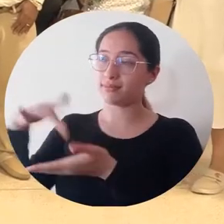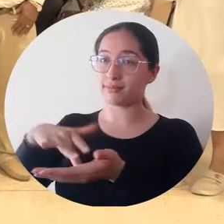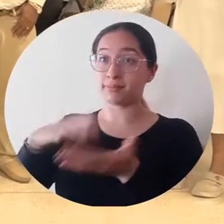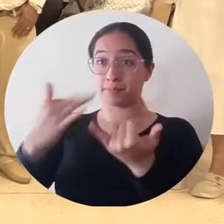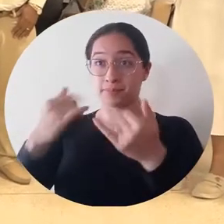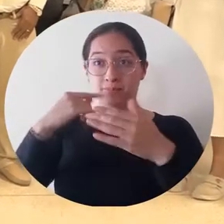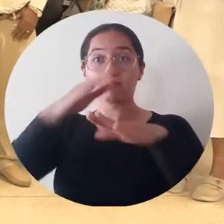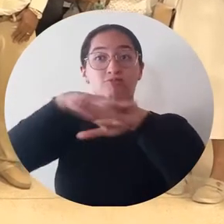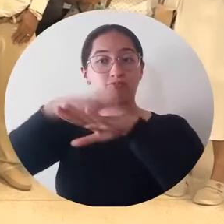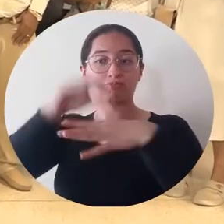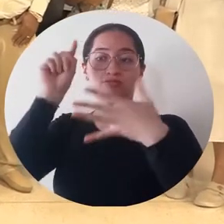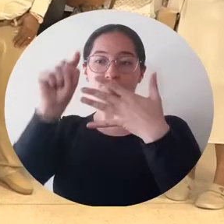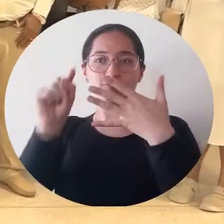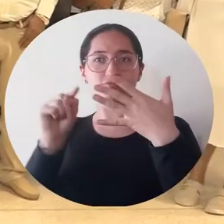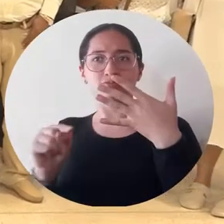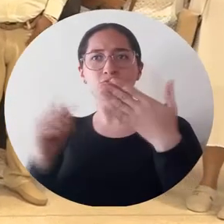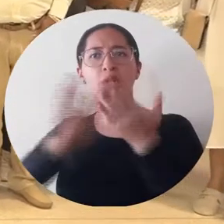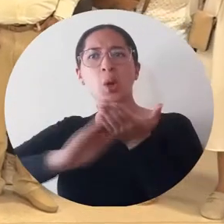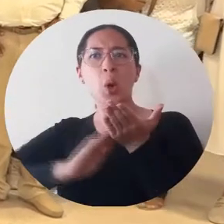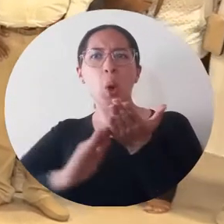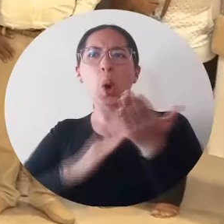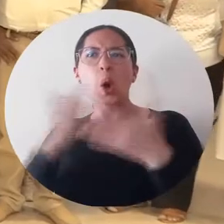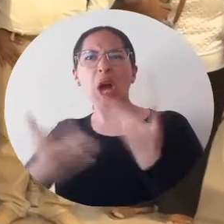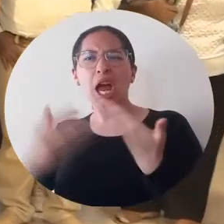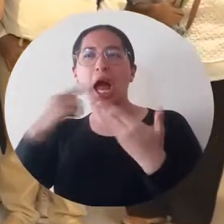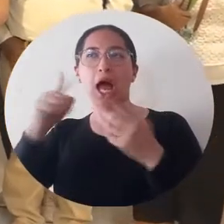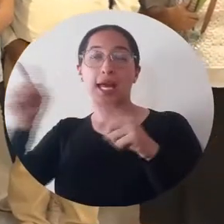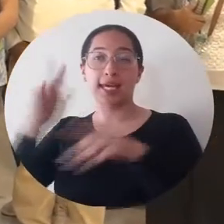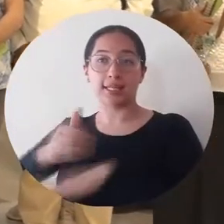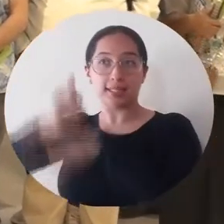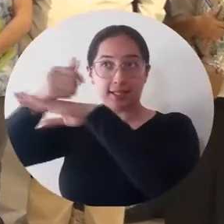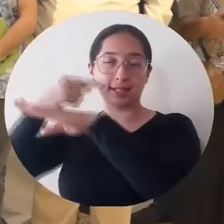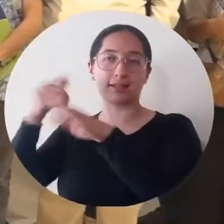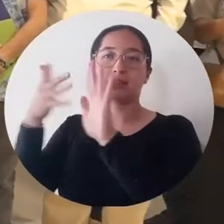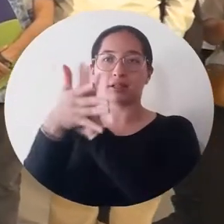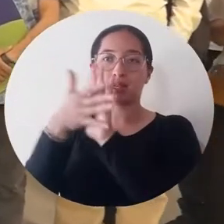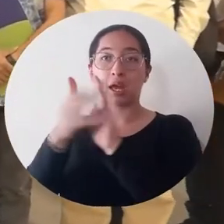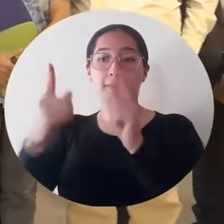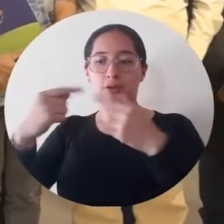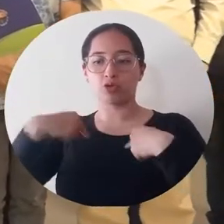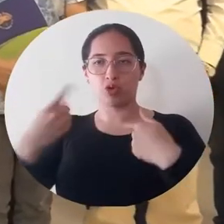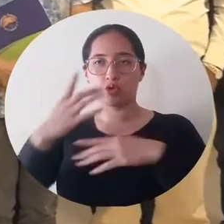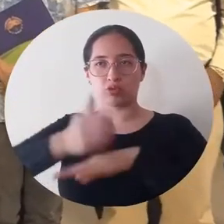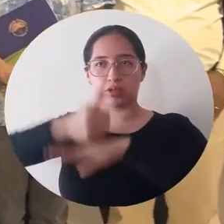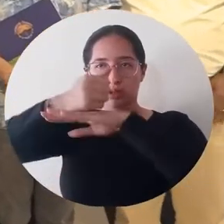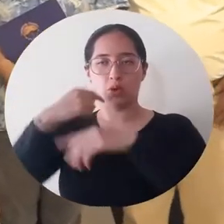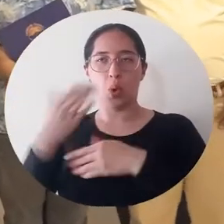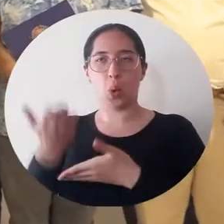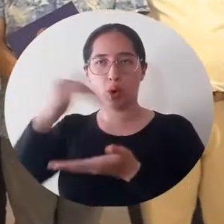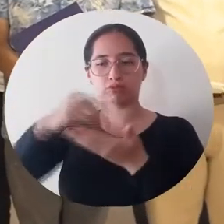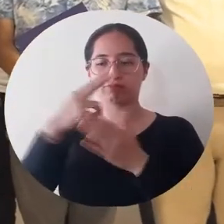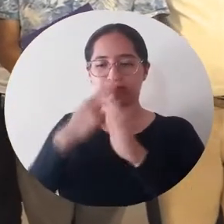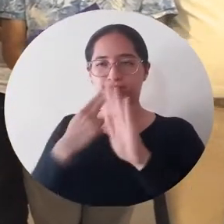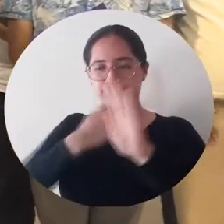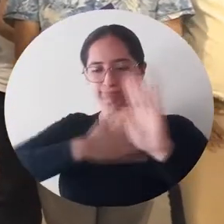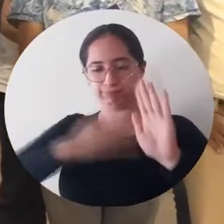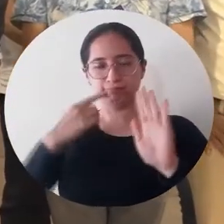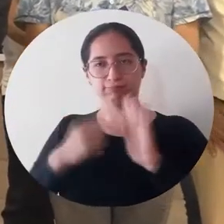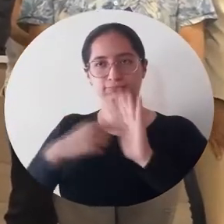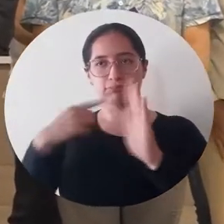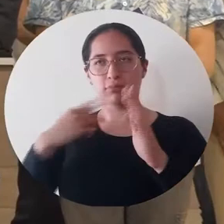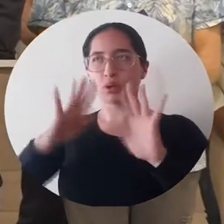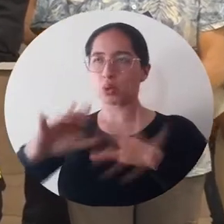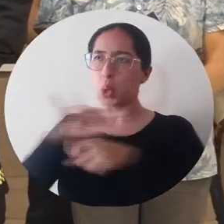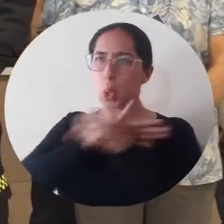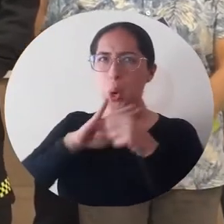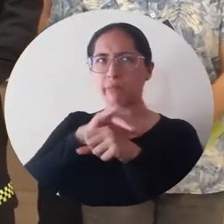varias acciones que él va a anunciar. Yo simplemente quiero reiterar el compromiso como rector que tengo con la seguridad de nuestros estudiantes, profesores, funcionarios, pero